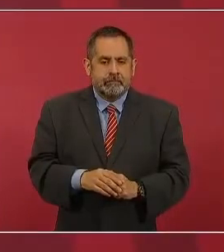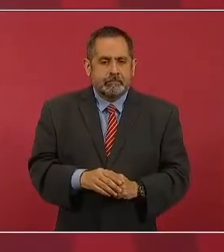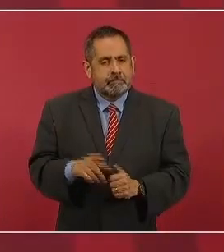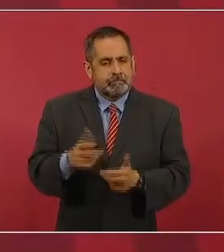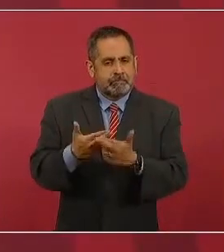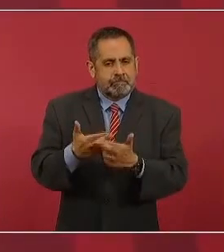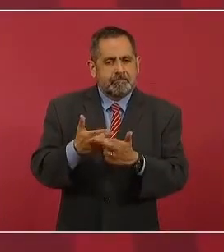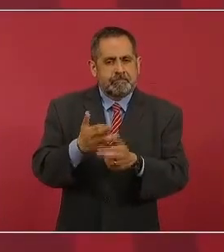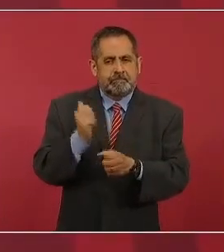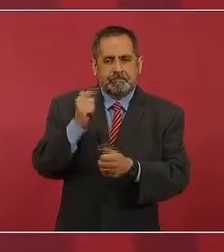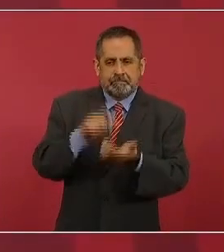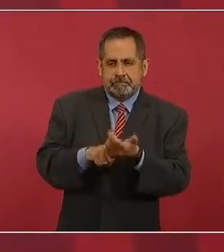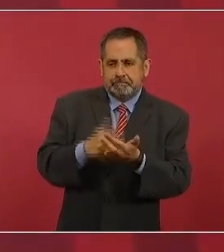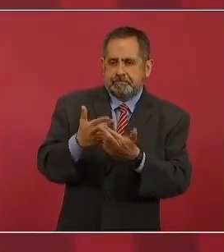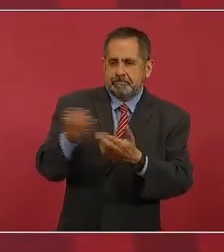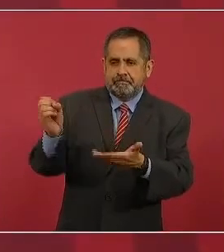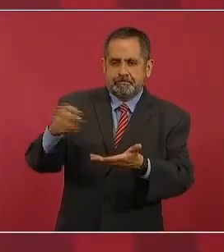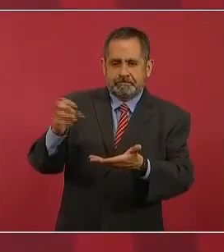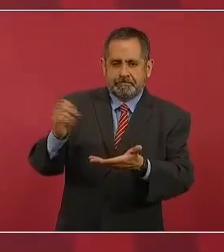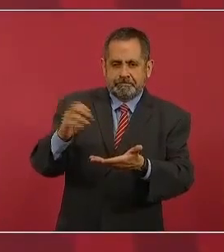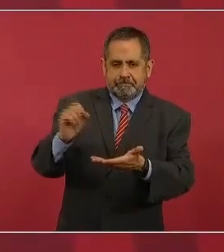tengo ahí ahorros.